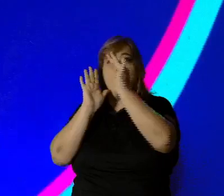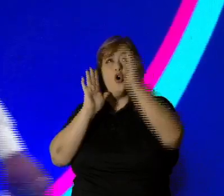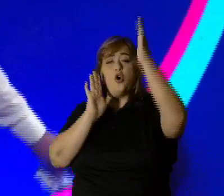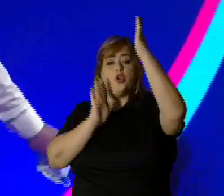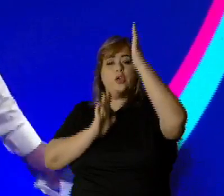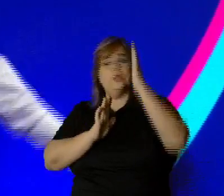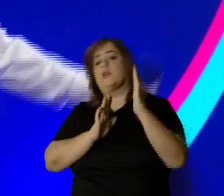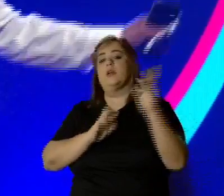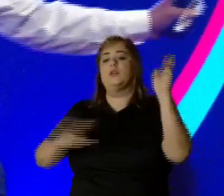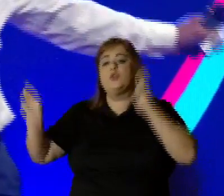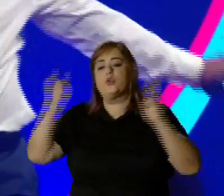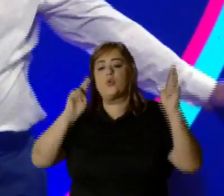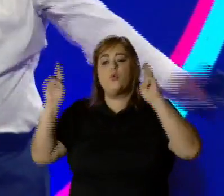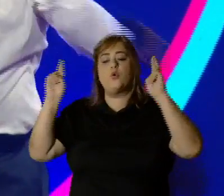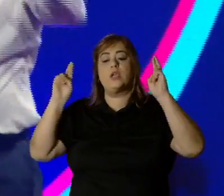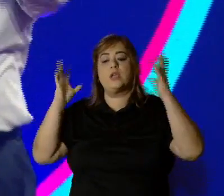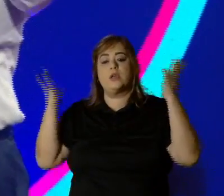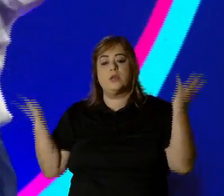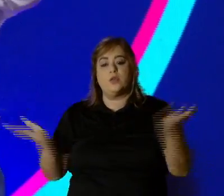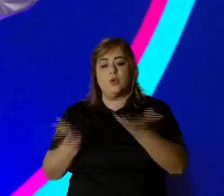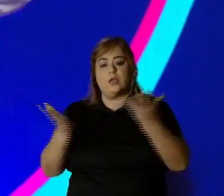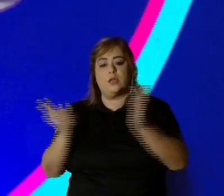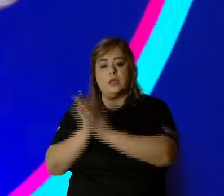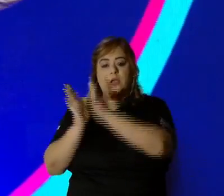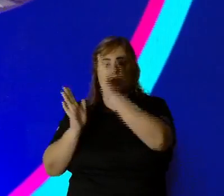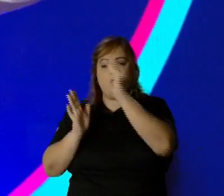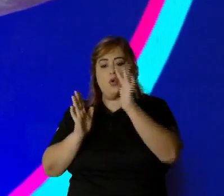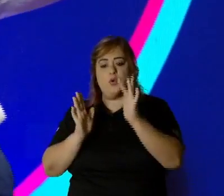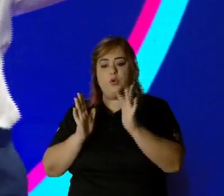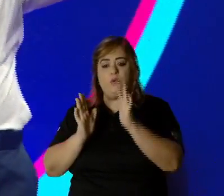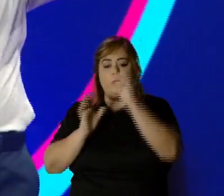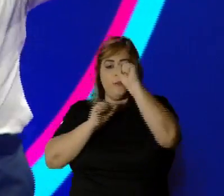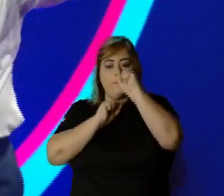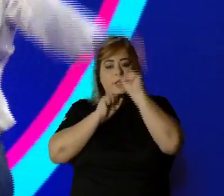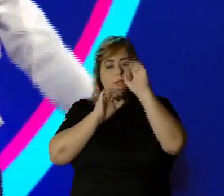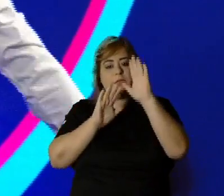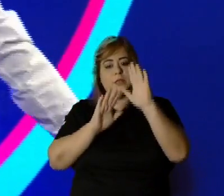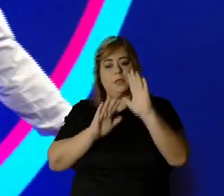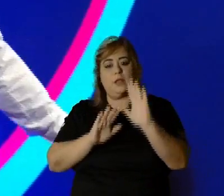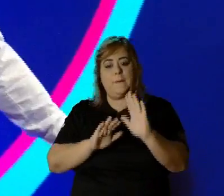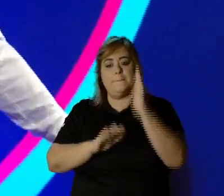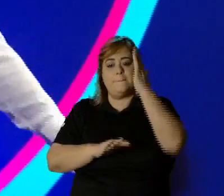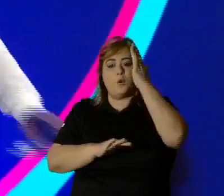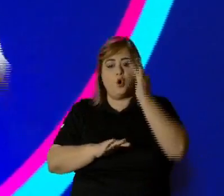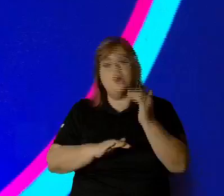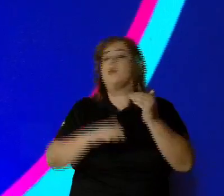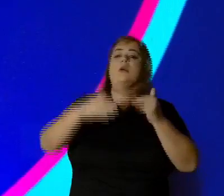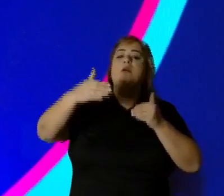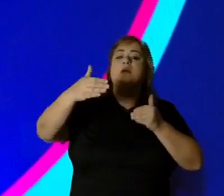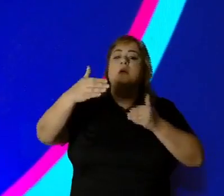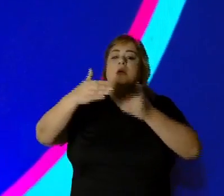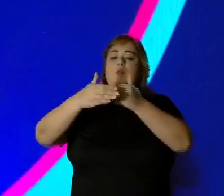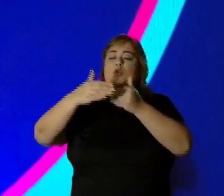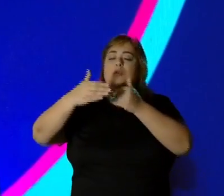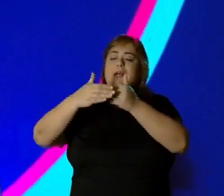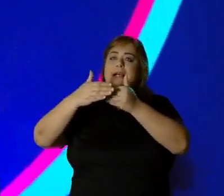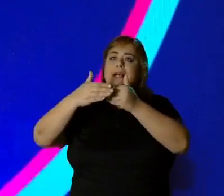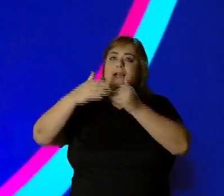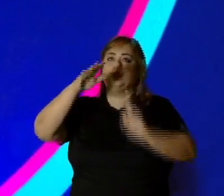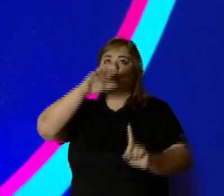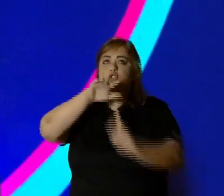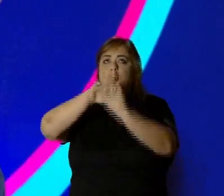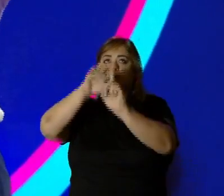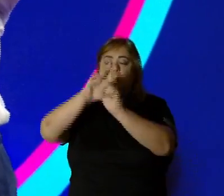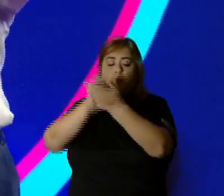ruido en la casa, gloria a Dios de bendición, porque se aproximan cosas grandes y